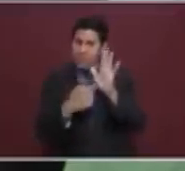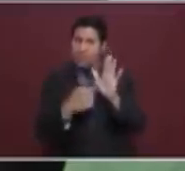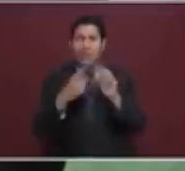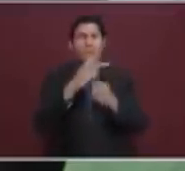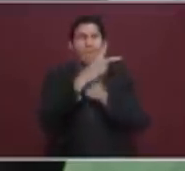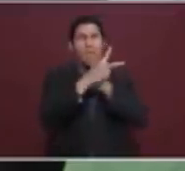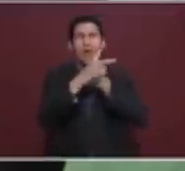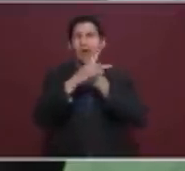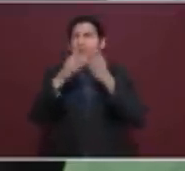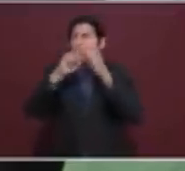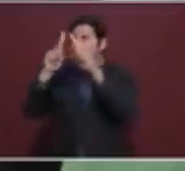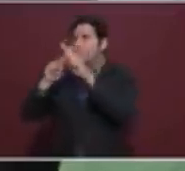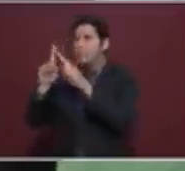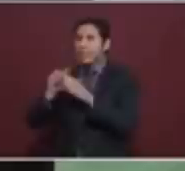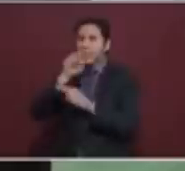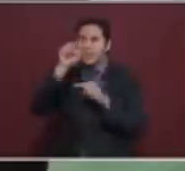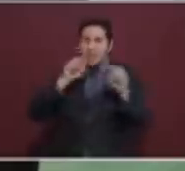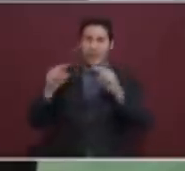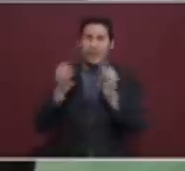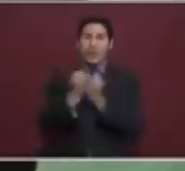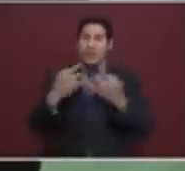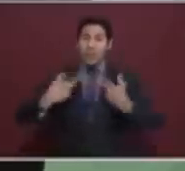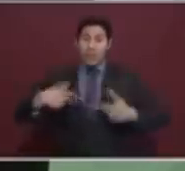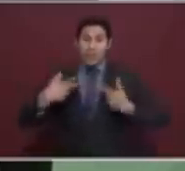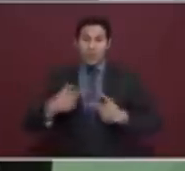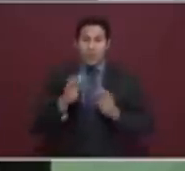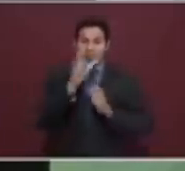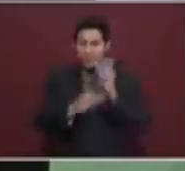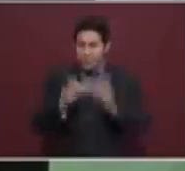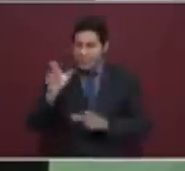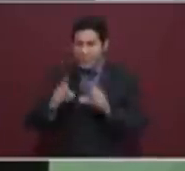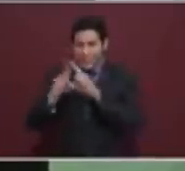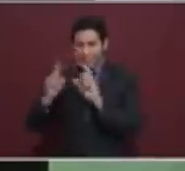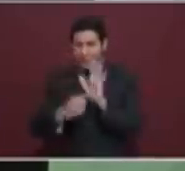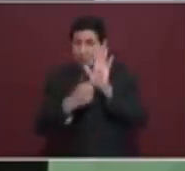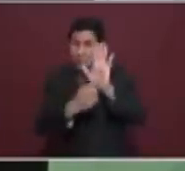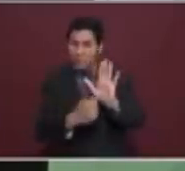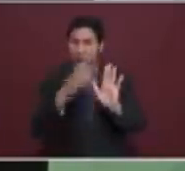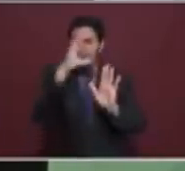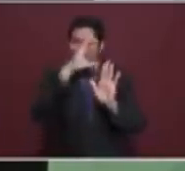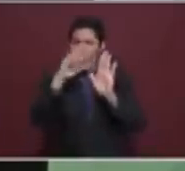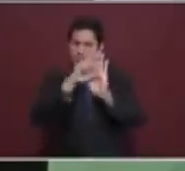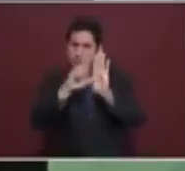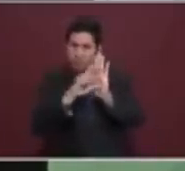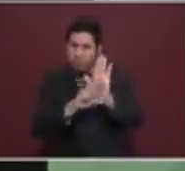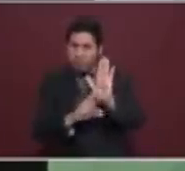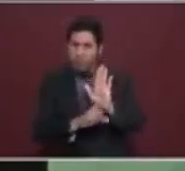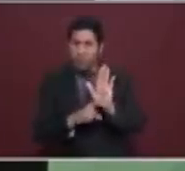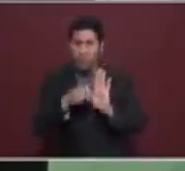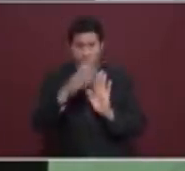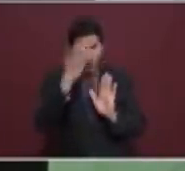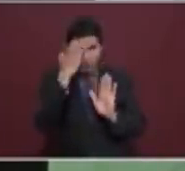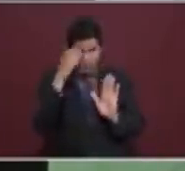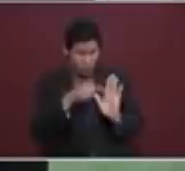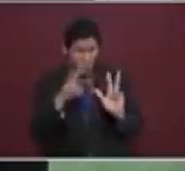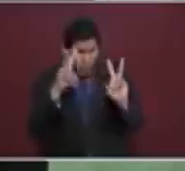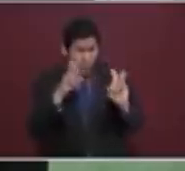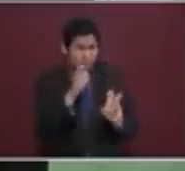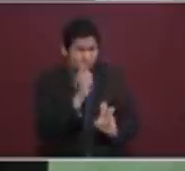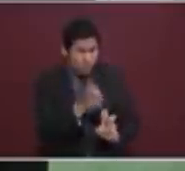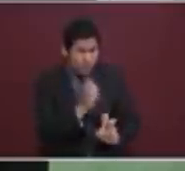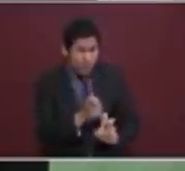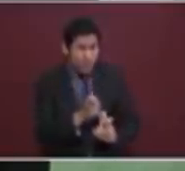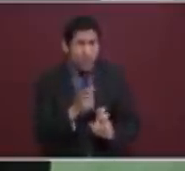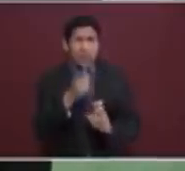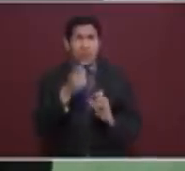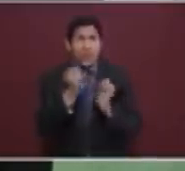entre ellos mexicanos estas personas fueron interrogadas por el gobierno de estados unidos y méjico primero saber si usted conoce del tema y segundo saber